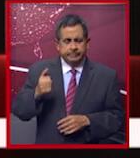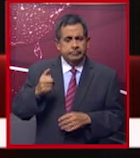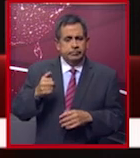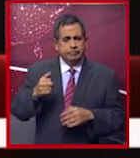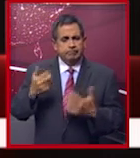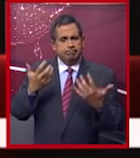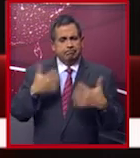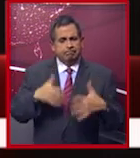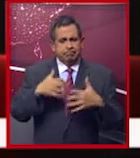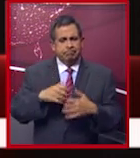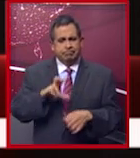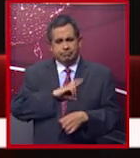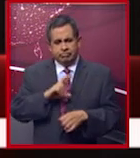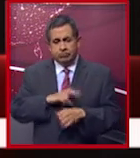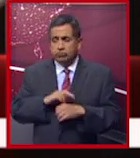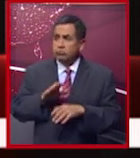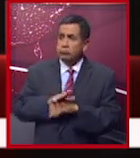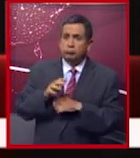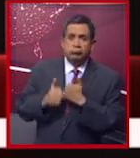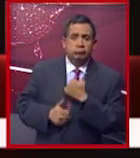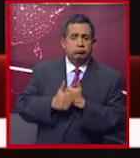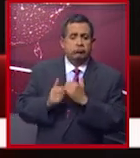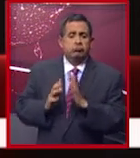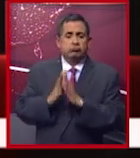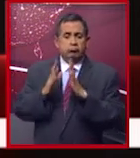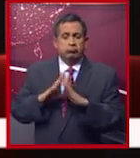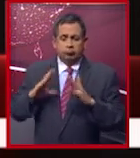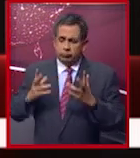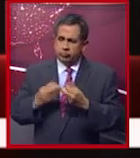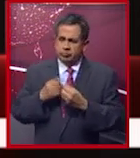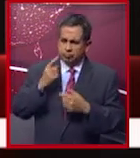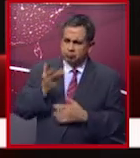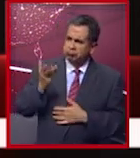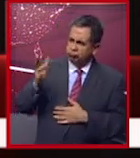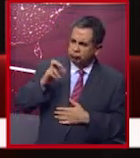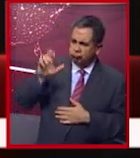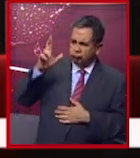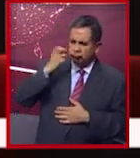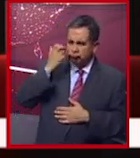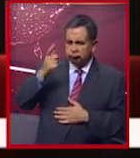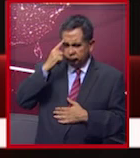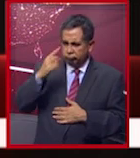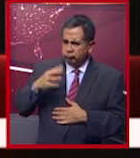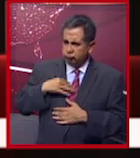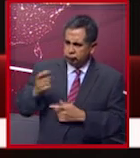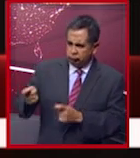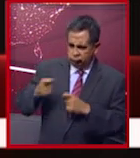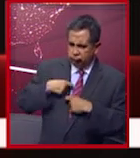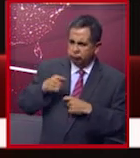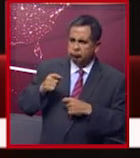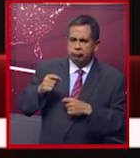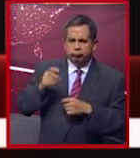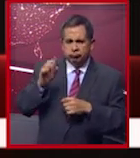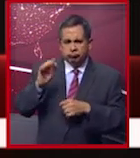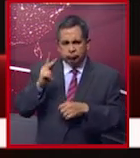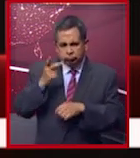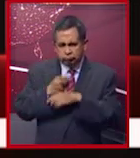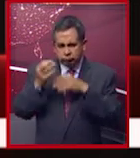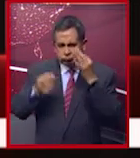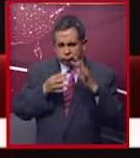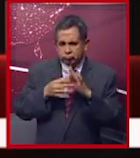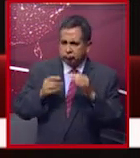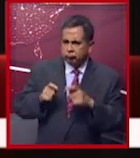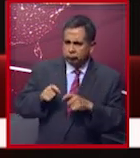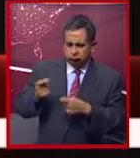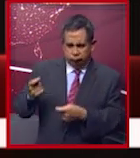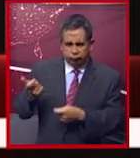empresa particular a participar en un concurso de licitación para contratar con el gobierno y con